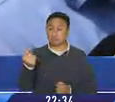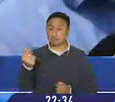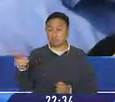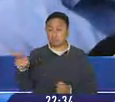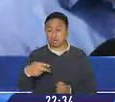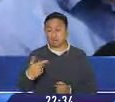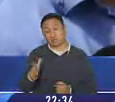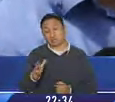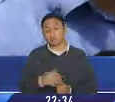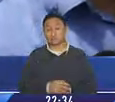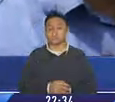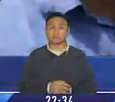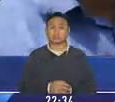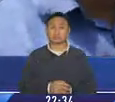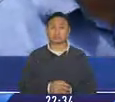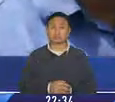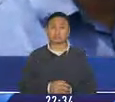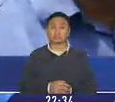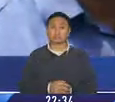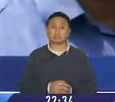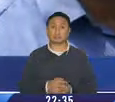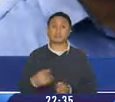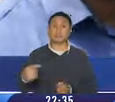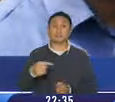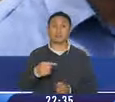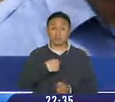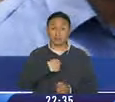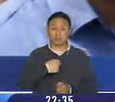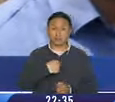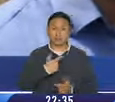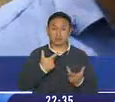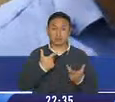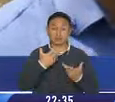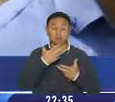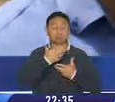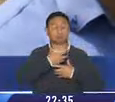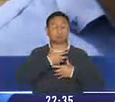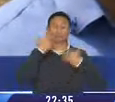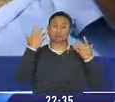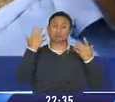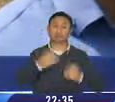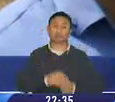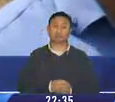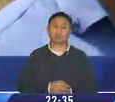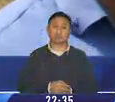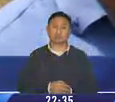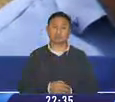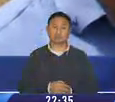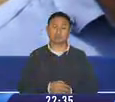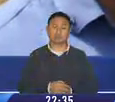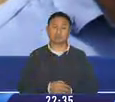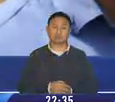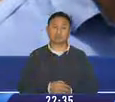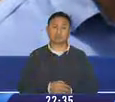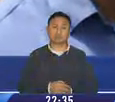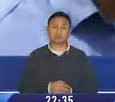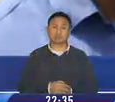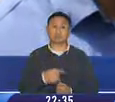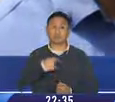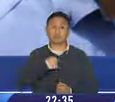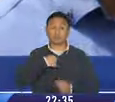paga plata, paga plata. Y ante eso yo perdí los estribos, actué de forma iracunda,